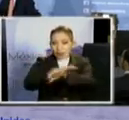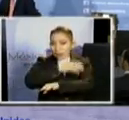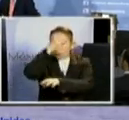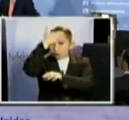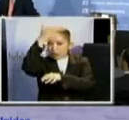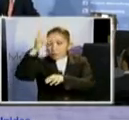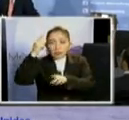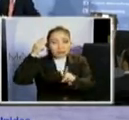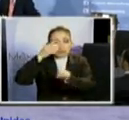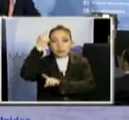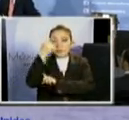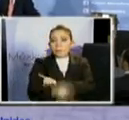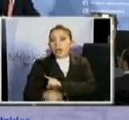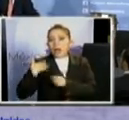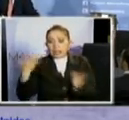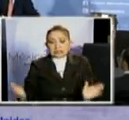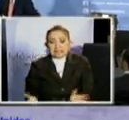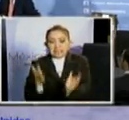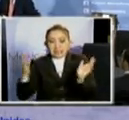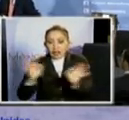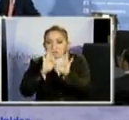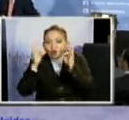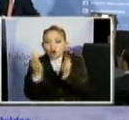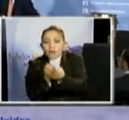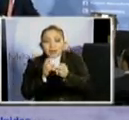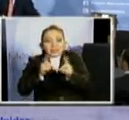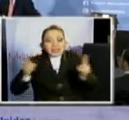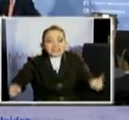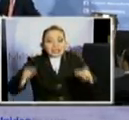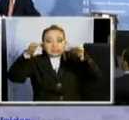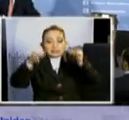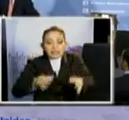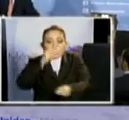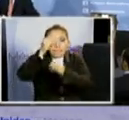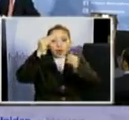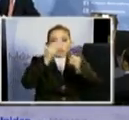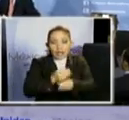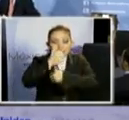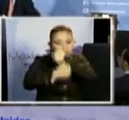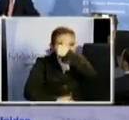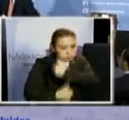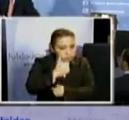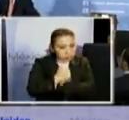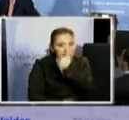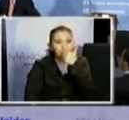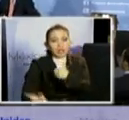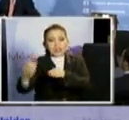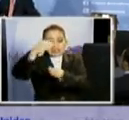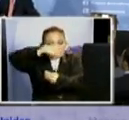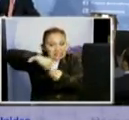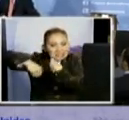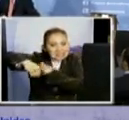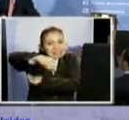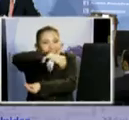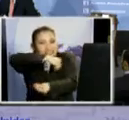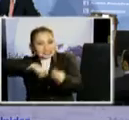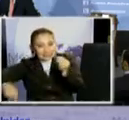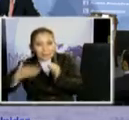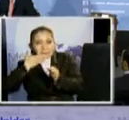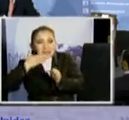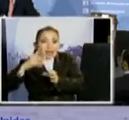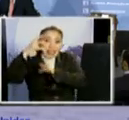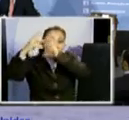con el objetivo de impulsar un modelo de desarrollo propio y global, competitivo, sustentable, resiliente y